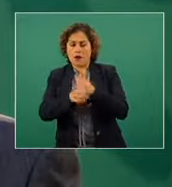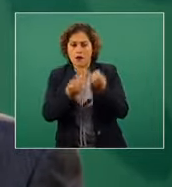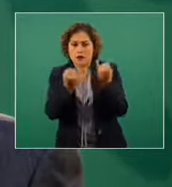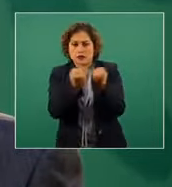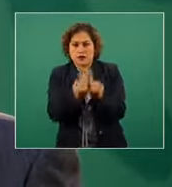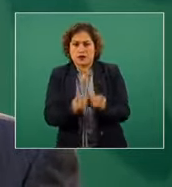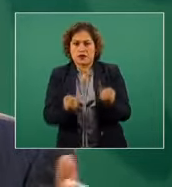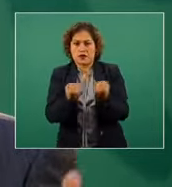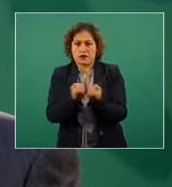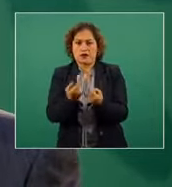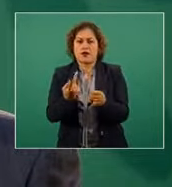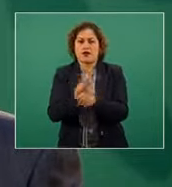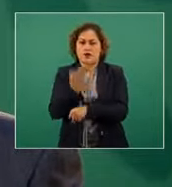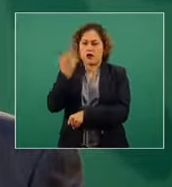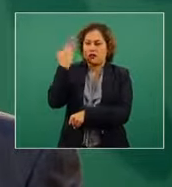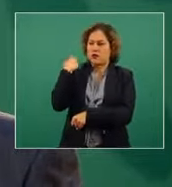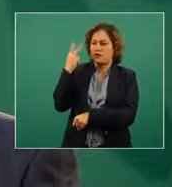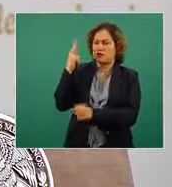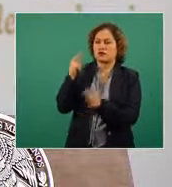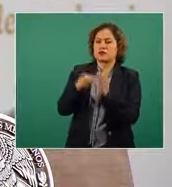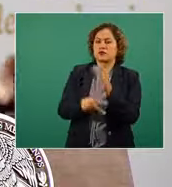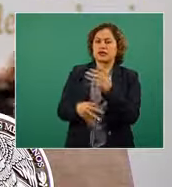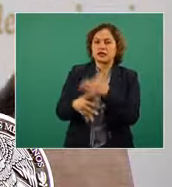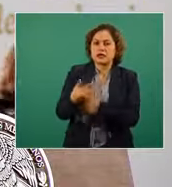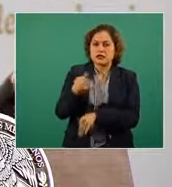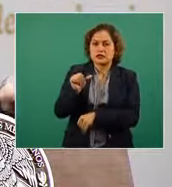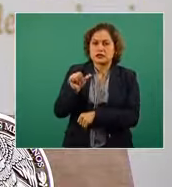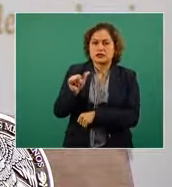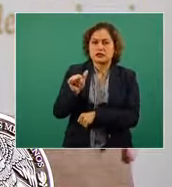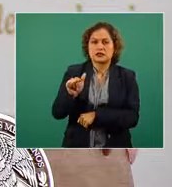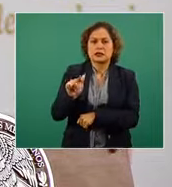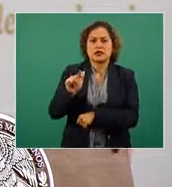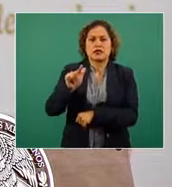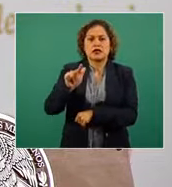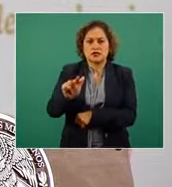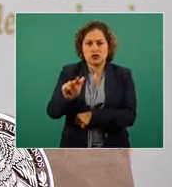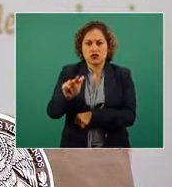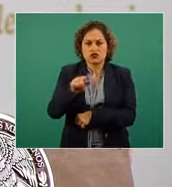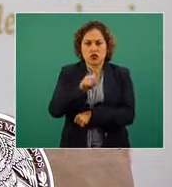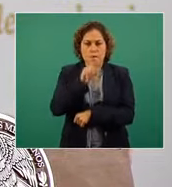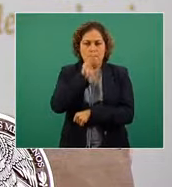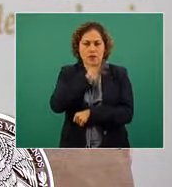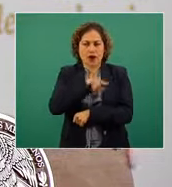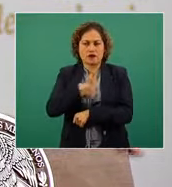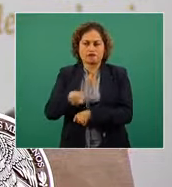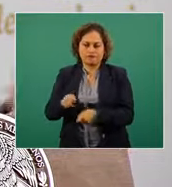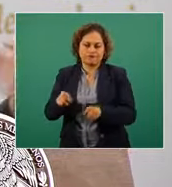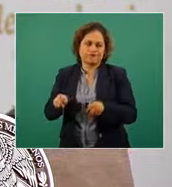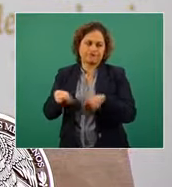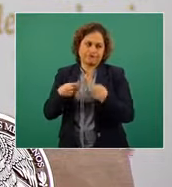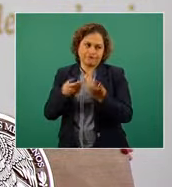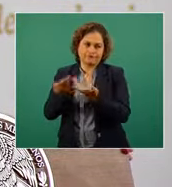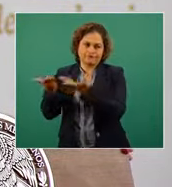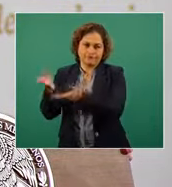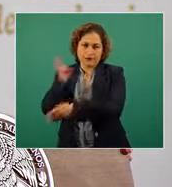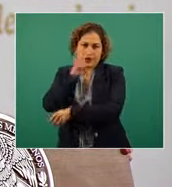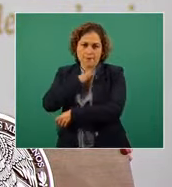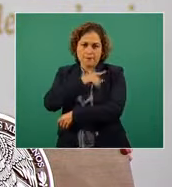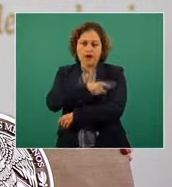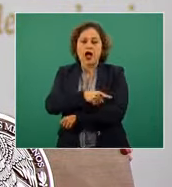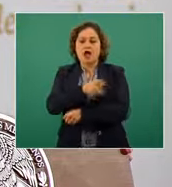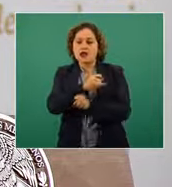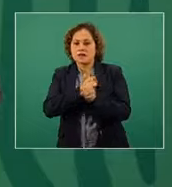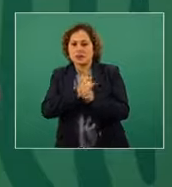2016, 2017 y 2018, que nos dejó en una situación un tanto anómala respecto a la proveeduría de la